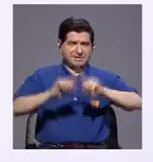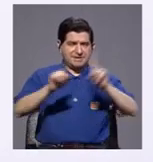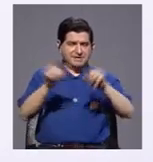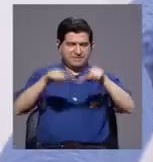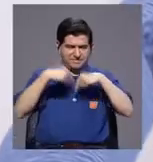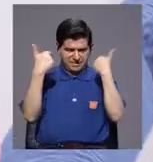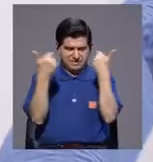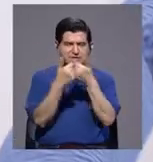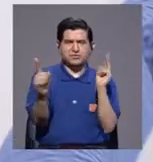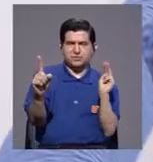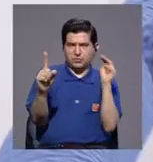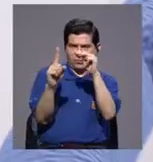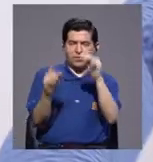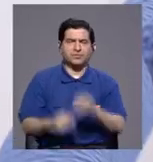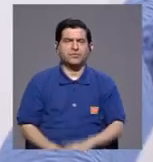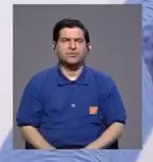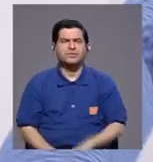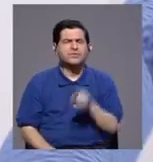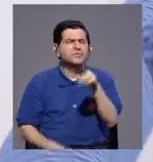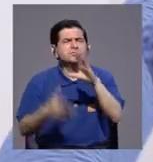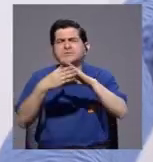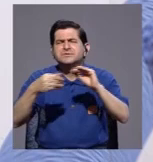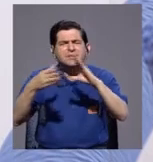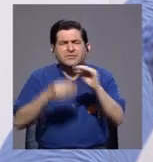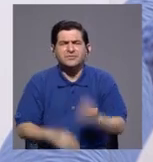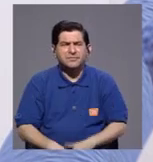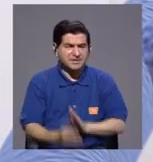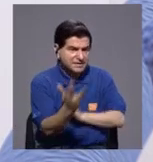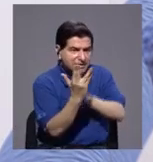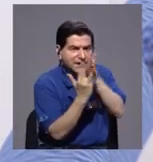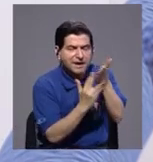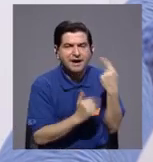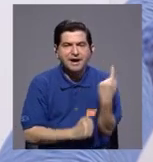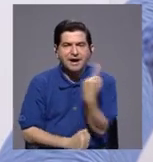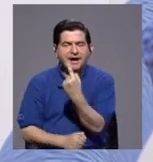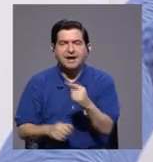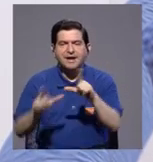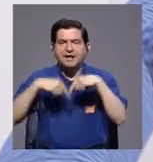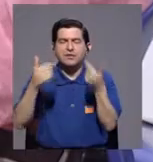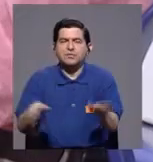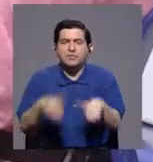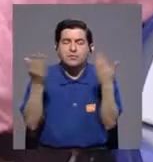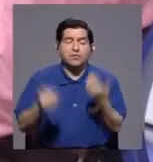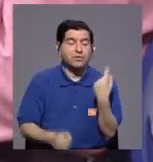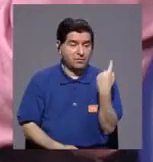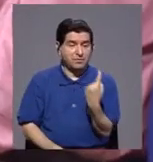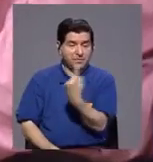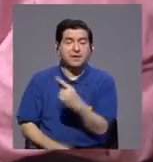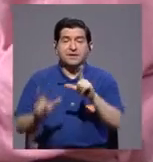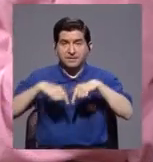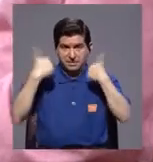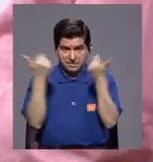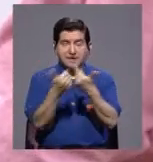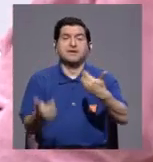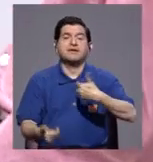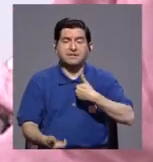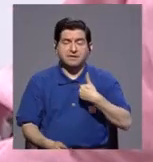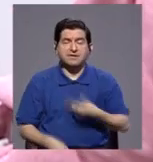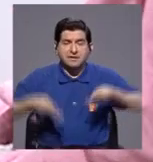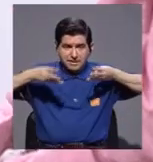metas coméntenos un poquito del abordaje que se le dado a cada uno de estos públicos para cada uno de los públicos tenemos